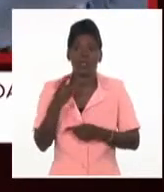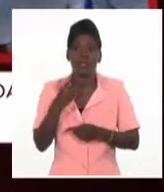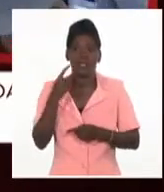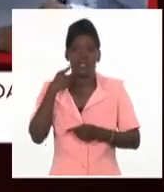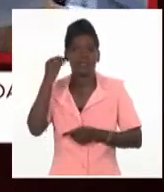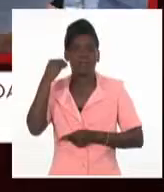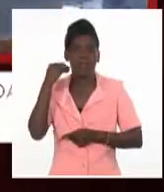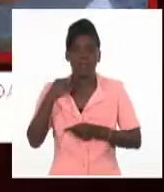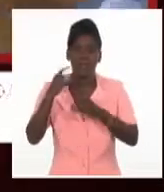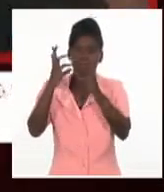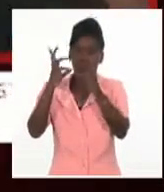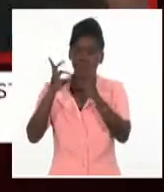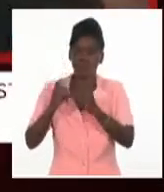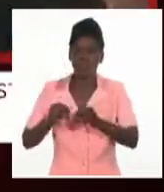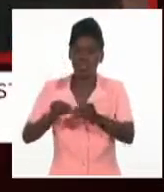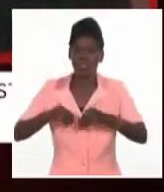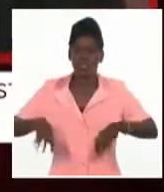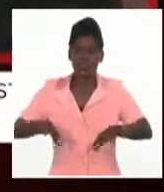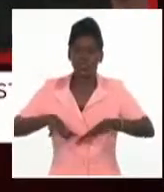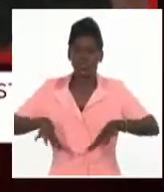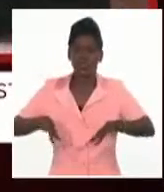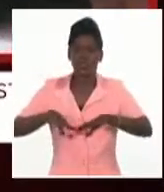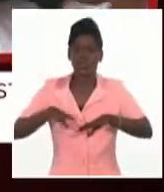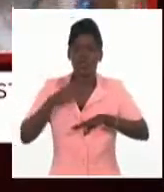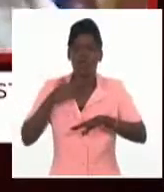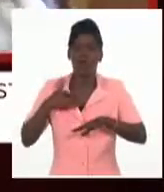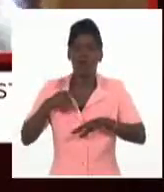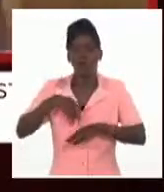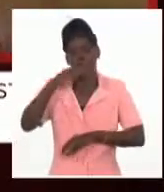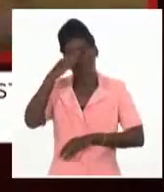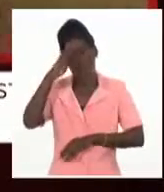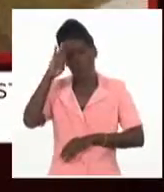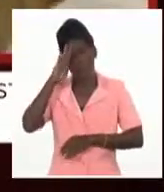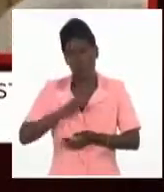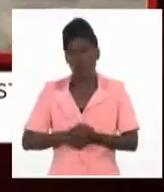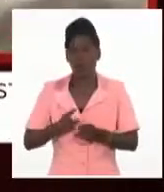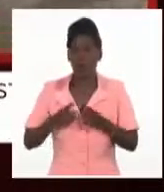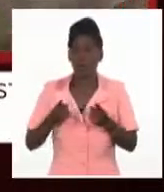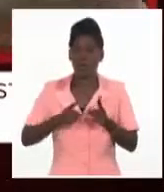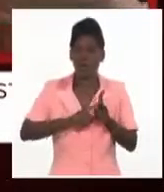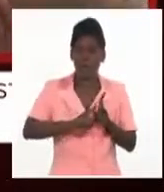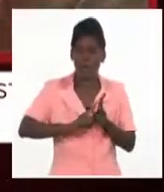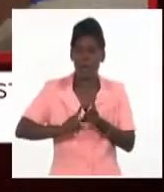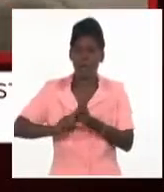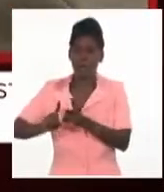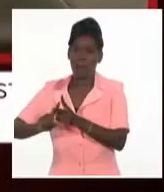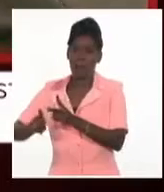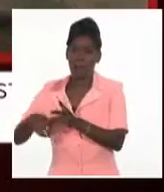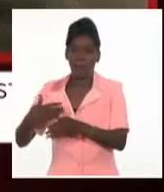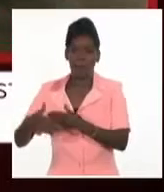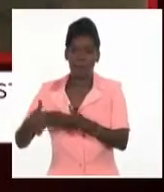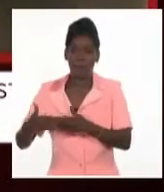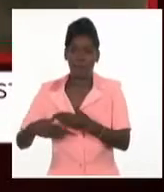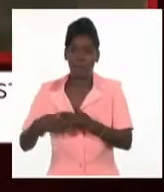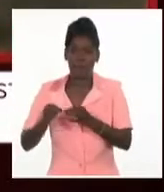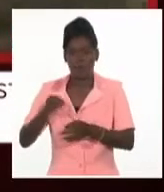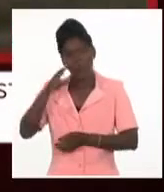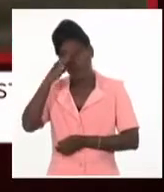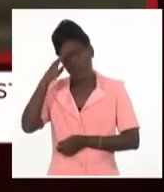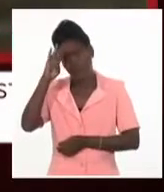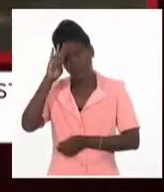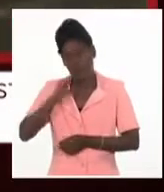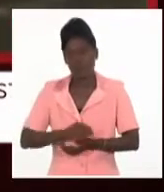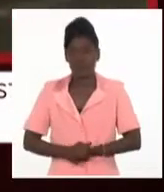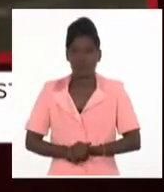la situación migratoria del país y en particular la relación migratoria de Cuba con su población de origen cubano